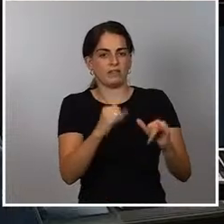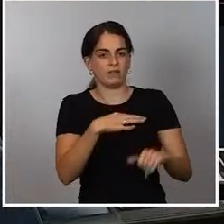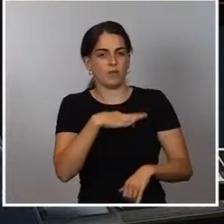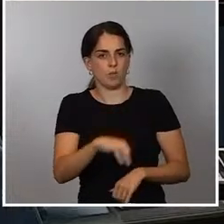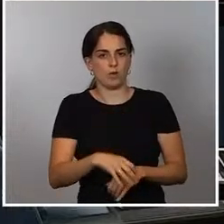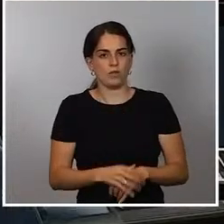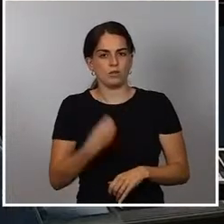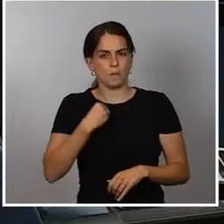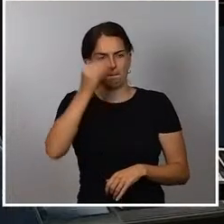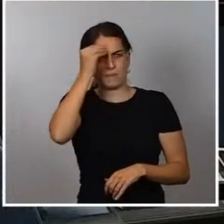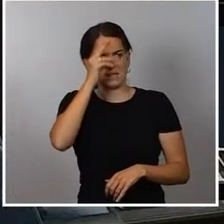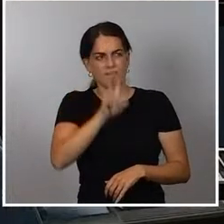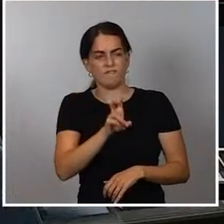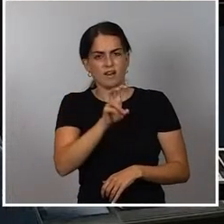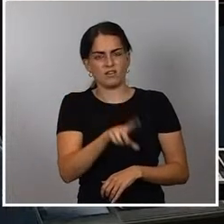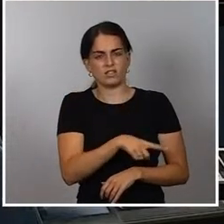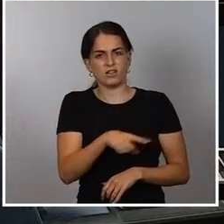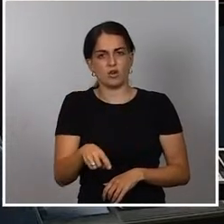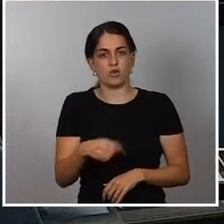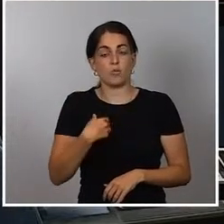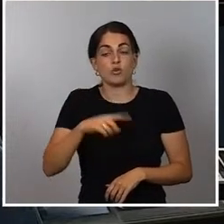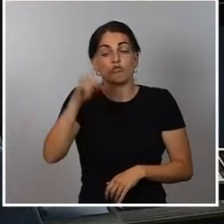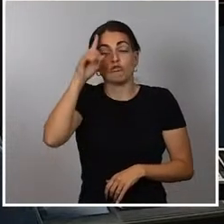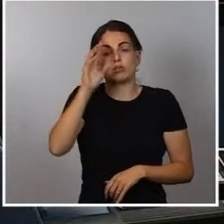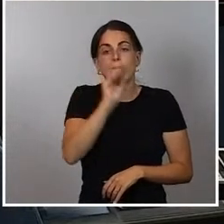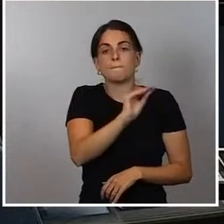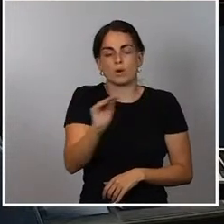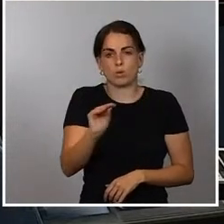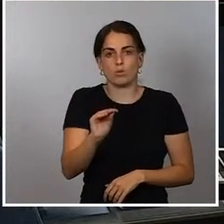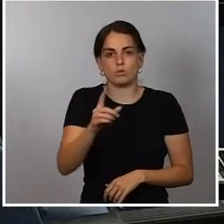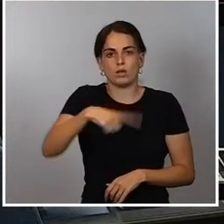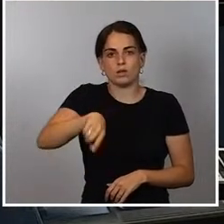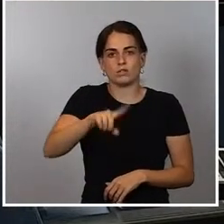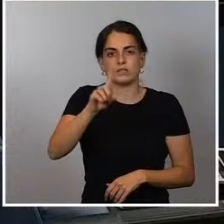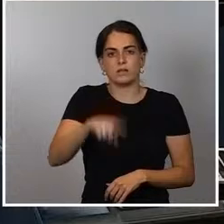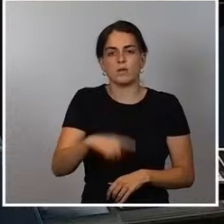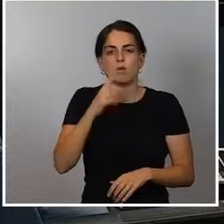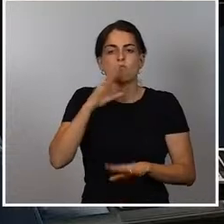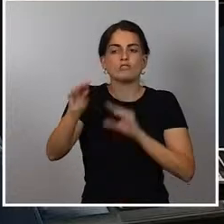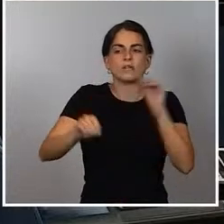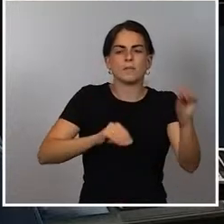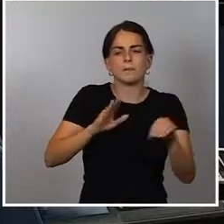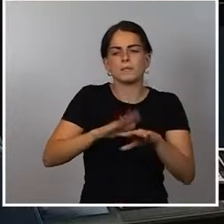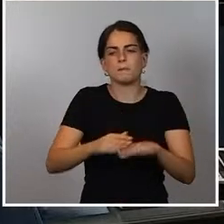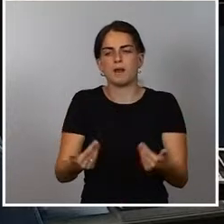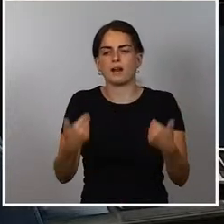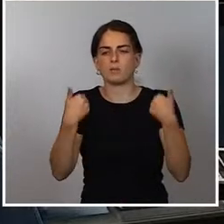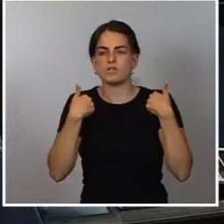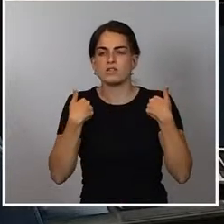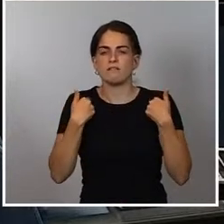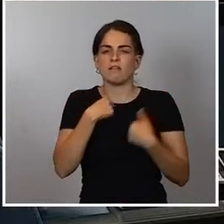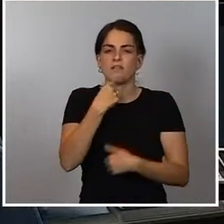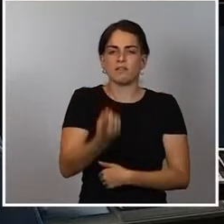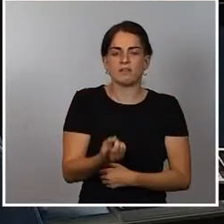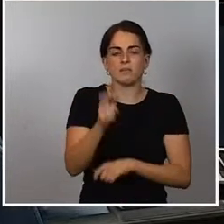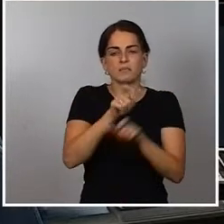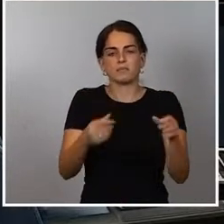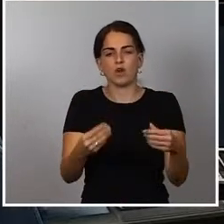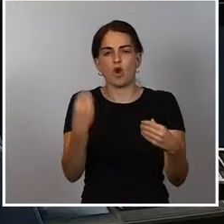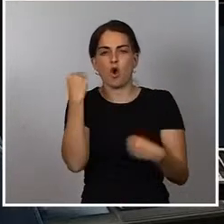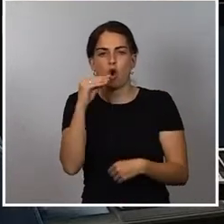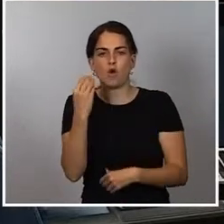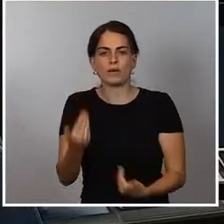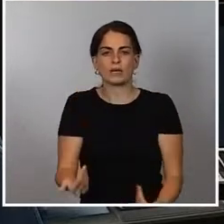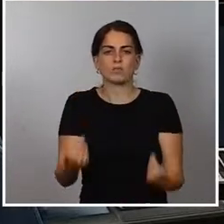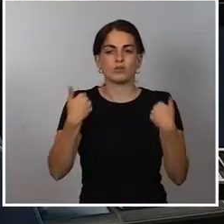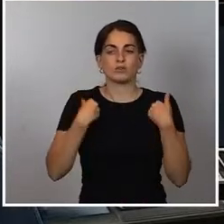no sé también quería preguntarle hacen todos llamamientos a los jóvenes a la responsabilidad yo creo que no son muy